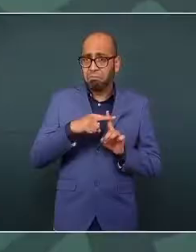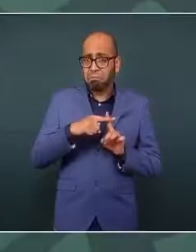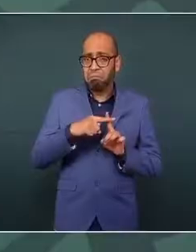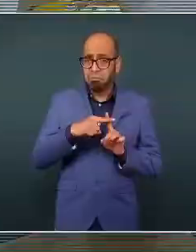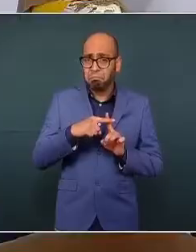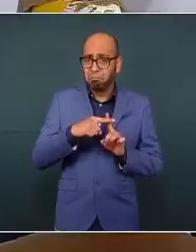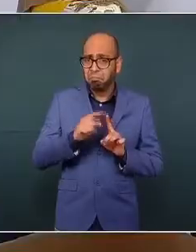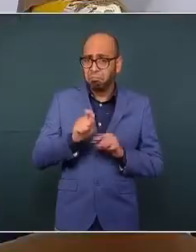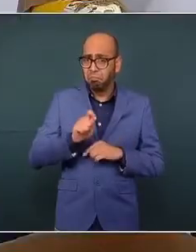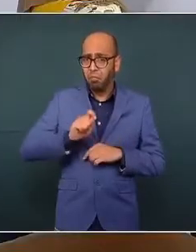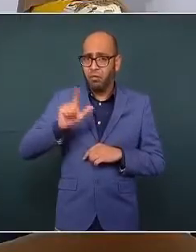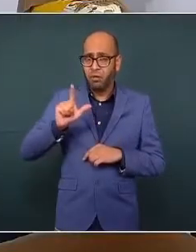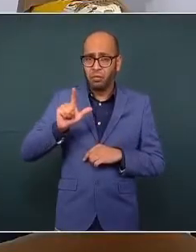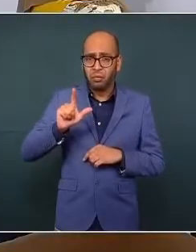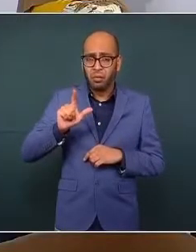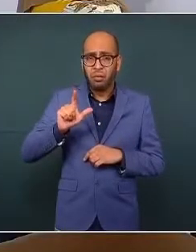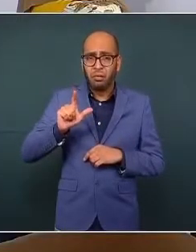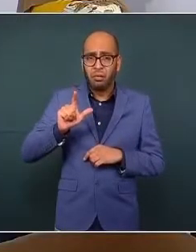y profesional,